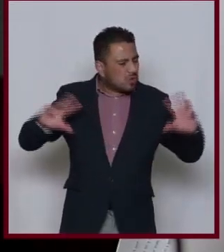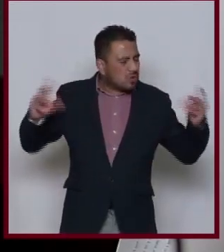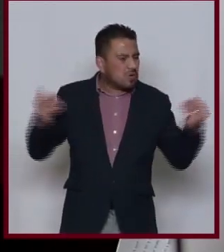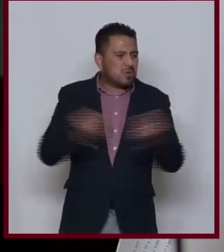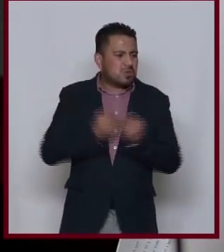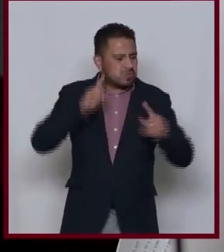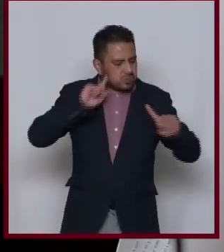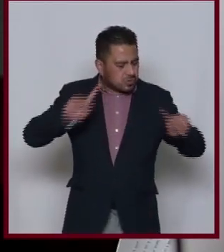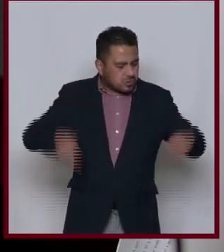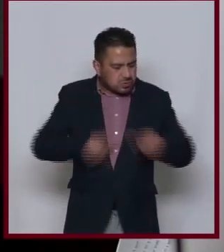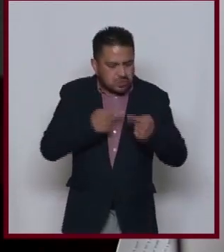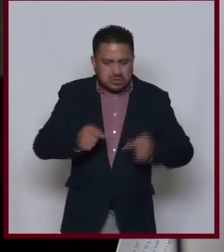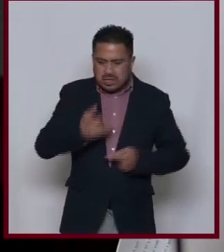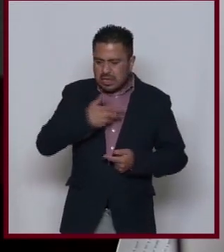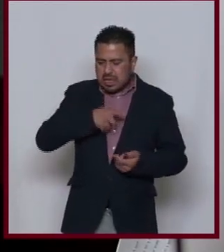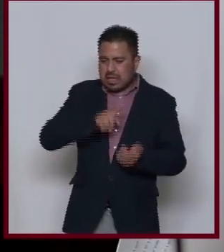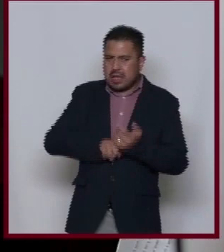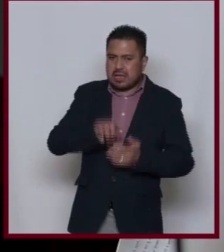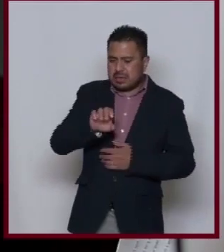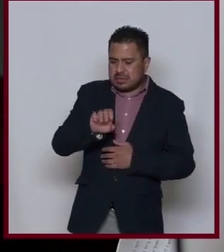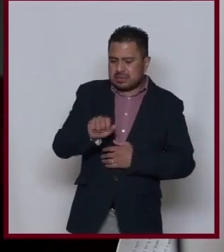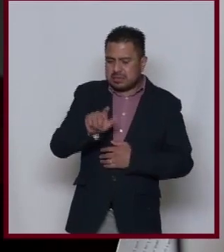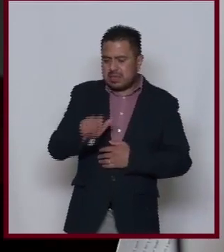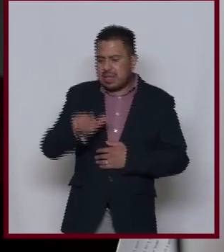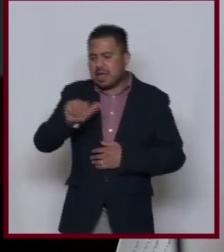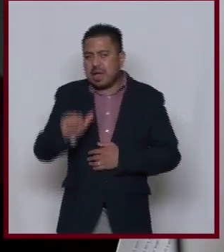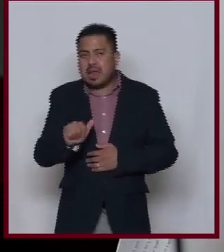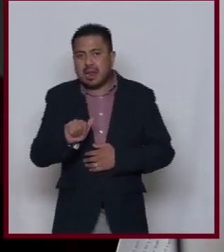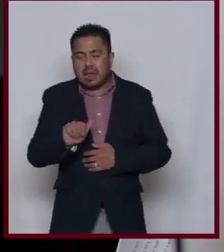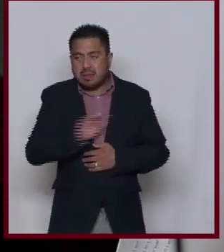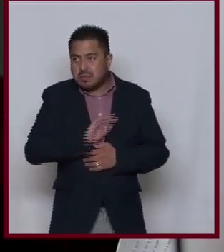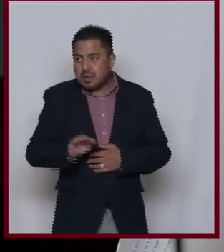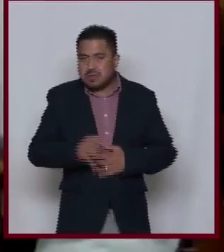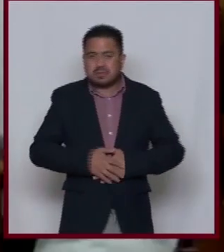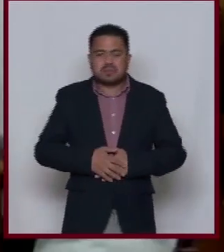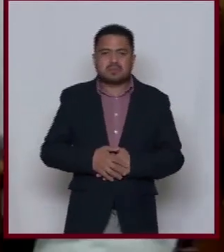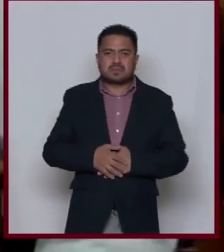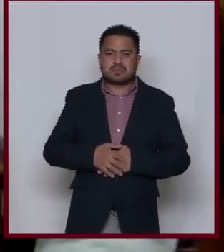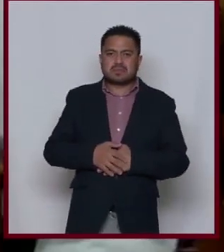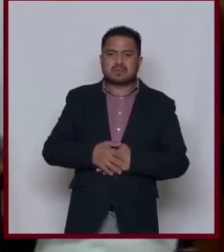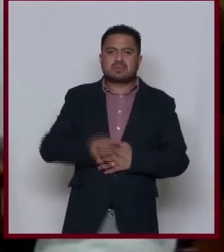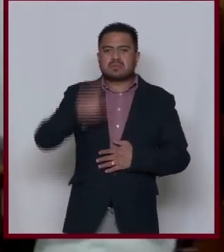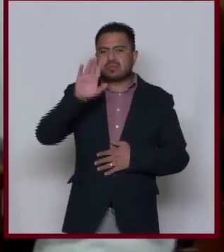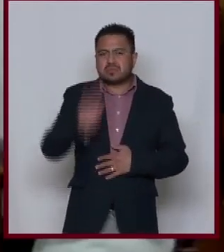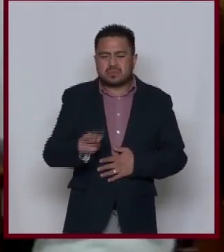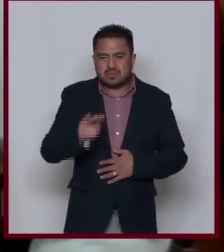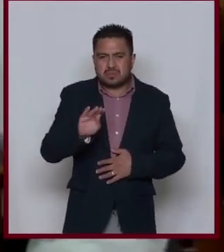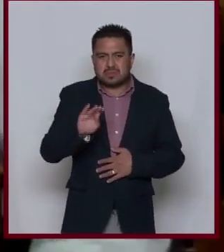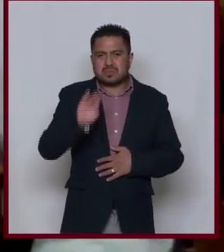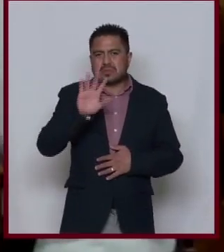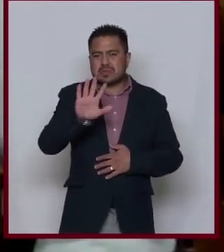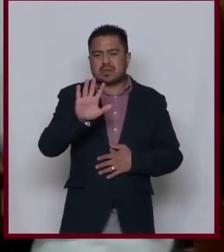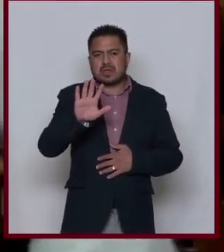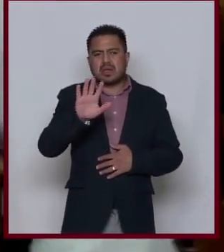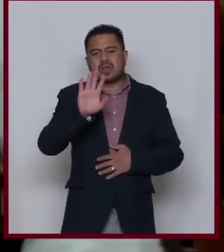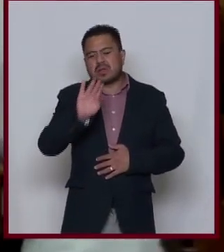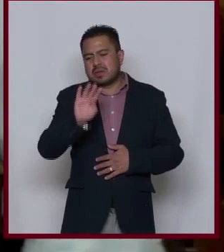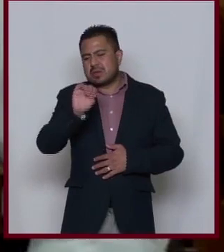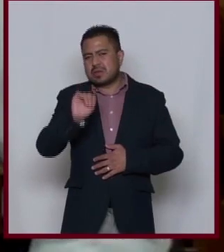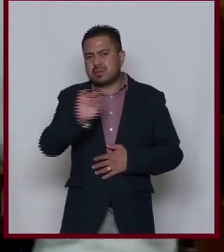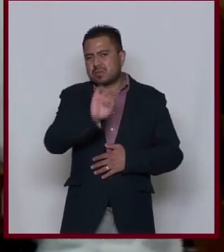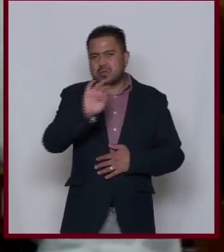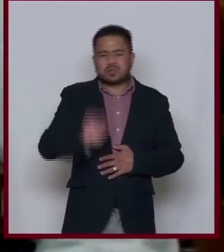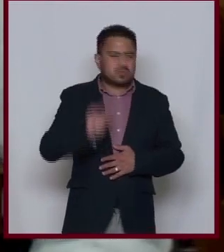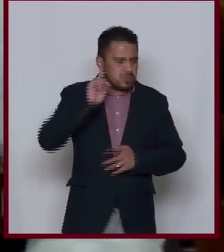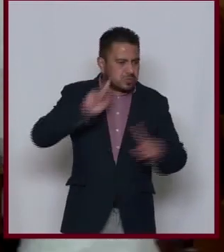de música tienen una escala? O sea, ¿se manejan en una escala? El 95 o 99%